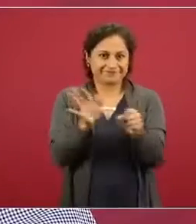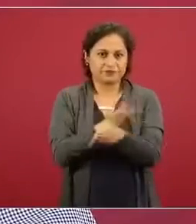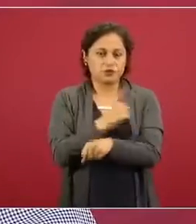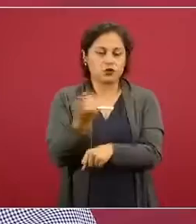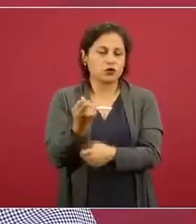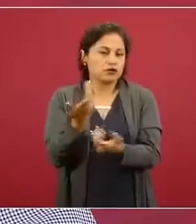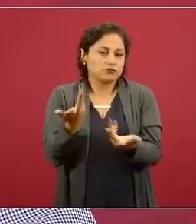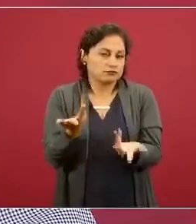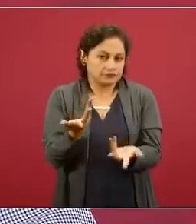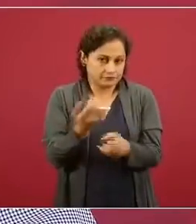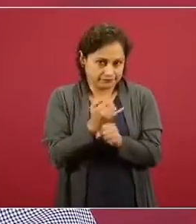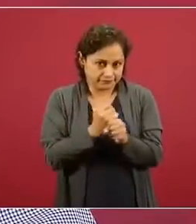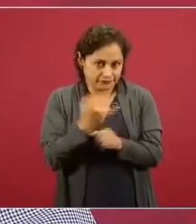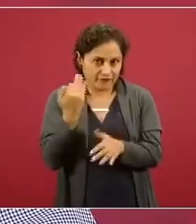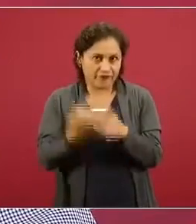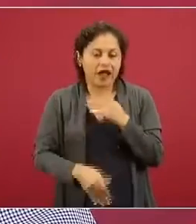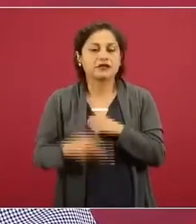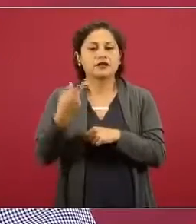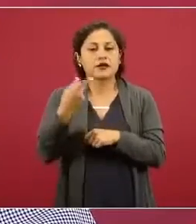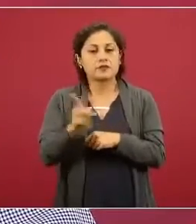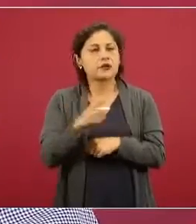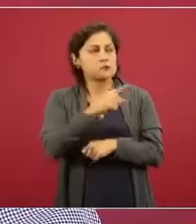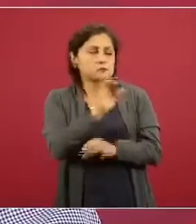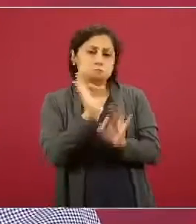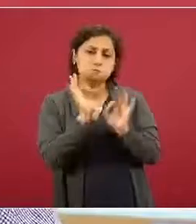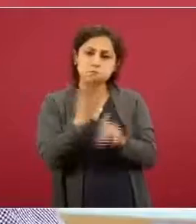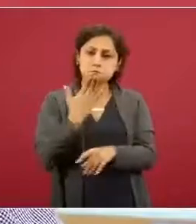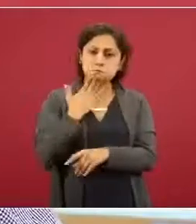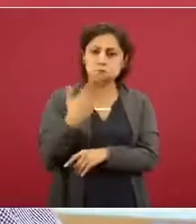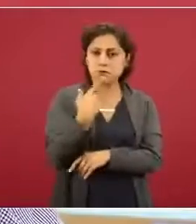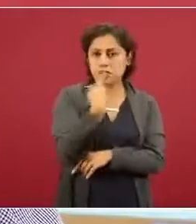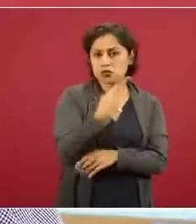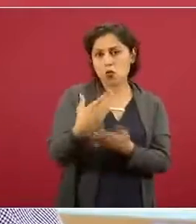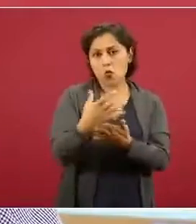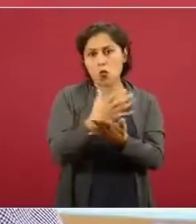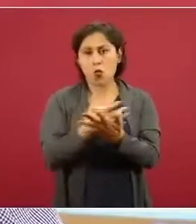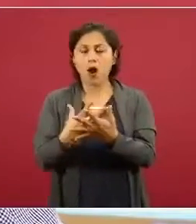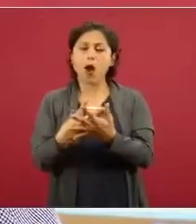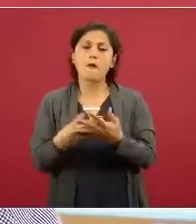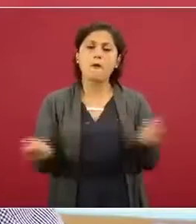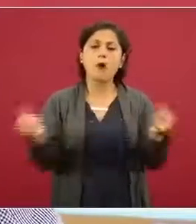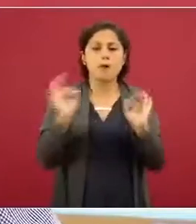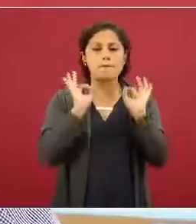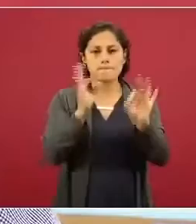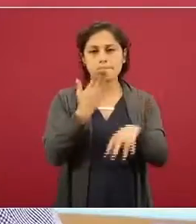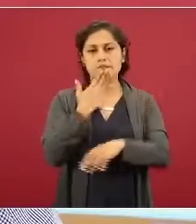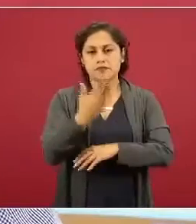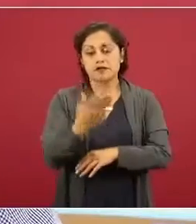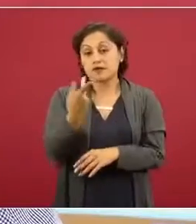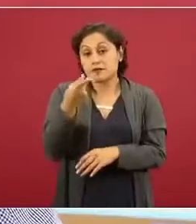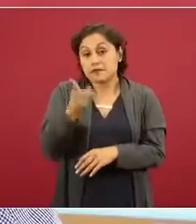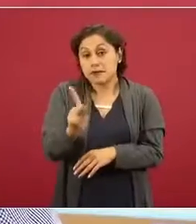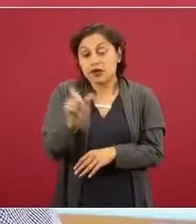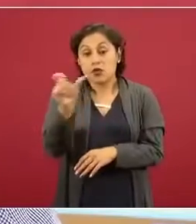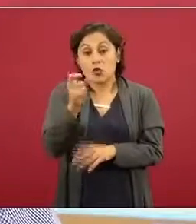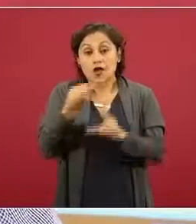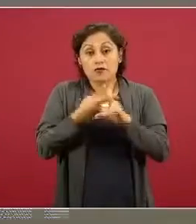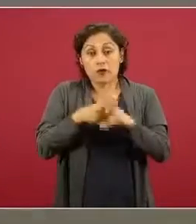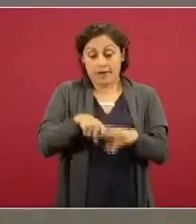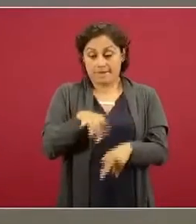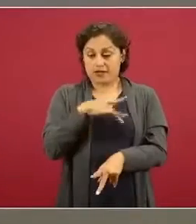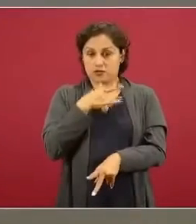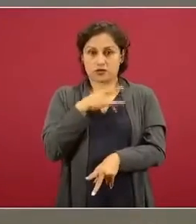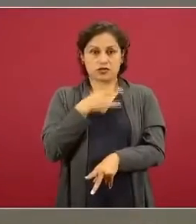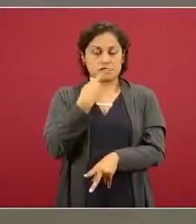recuperación fue pronta, pero dado que no conocemos el estado en el que ingresó o por lo que